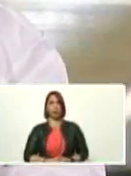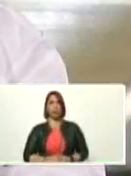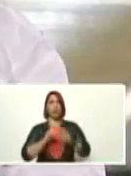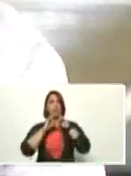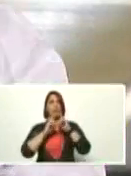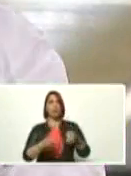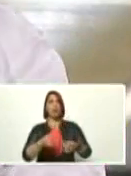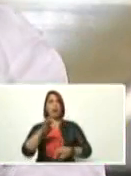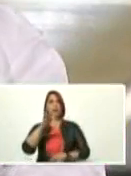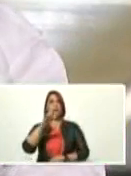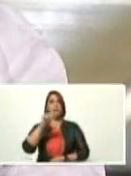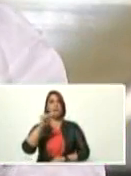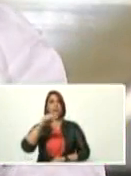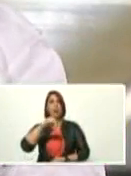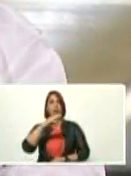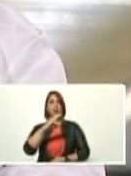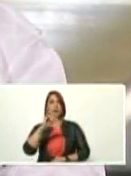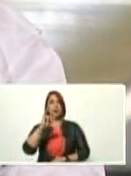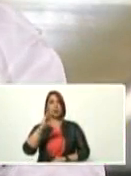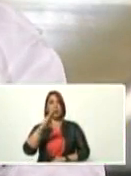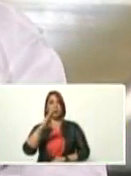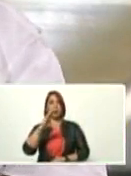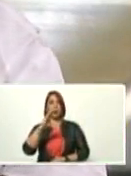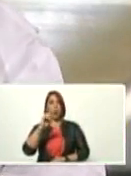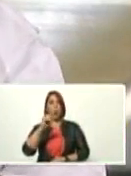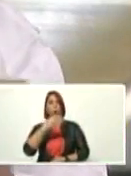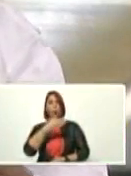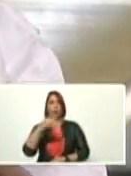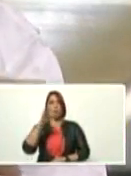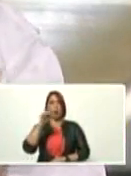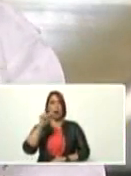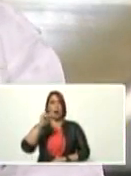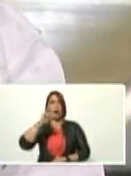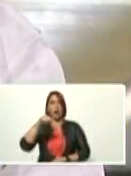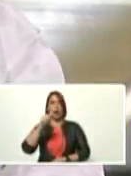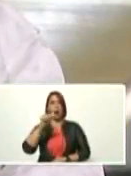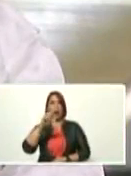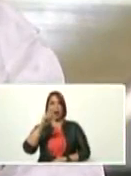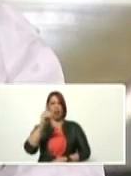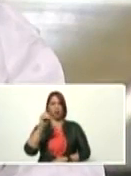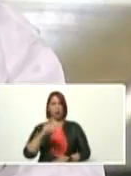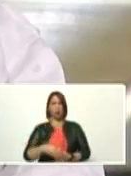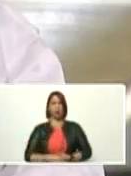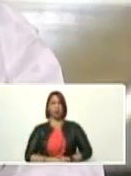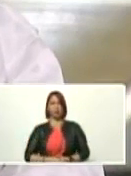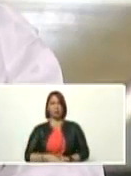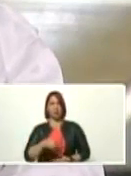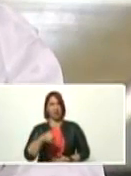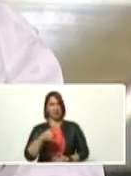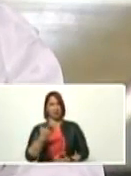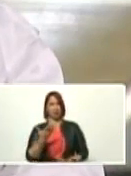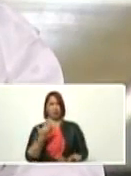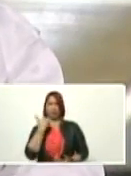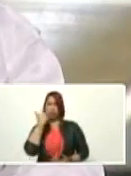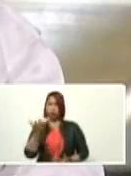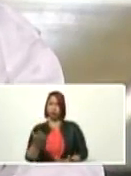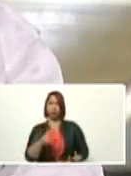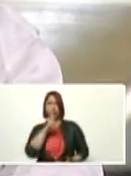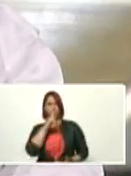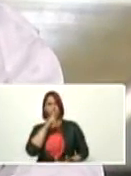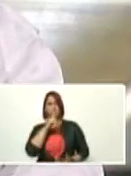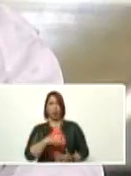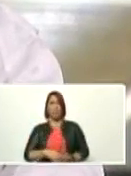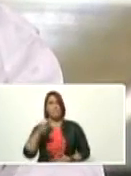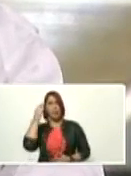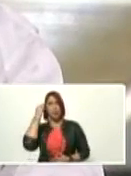Francisco Fajardo, la autopista Fajardo. No, no es un insulto a la